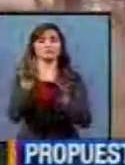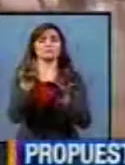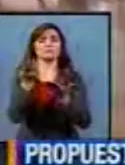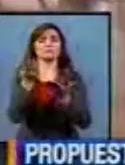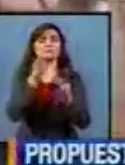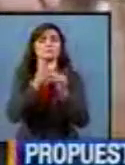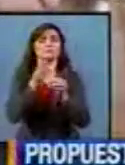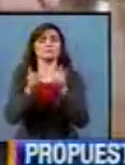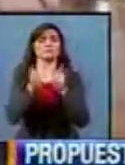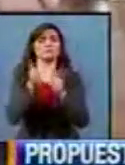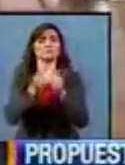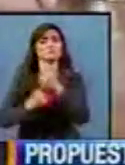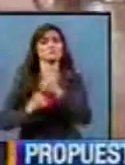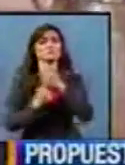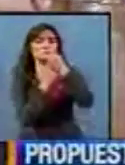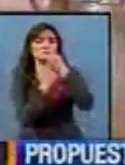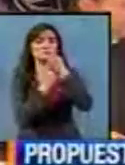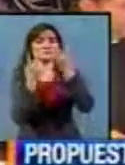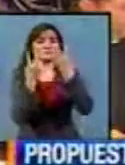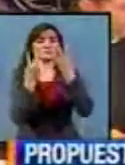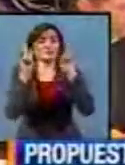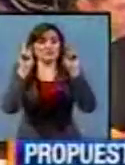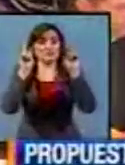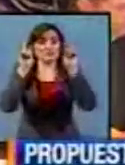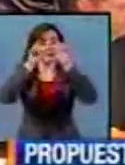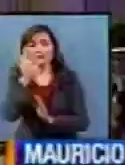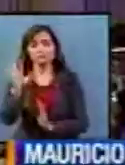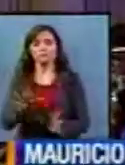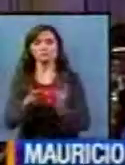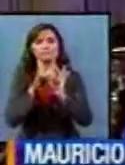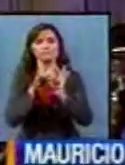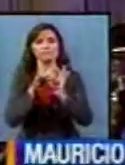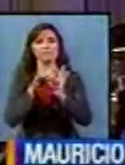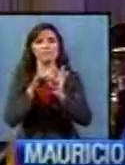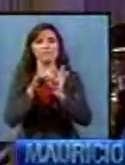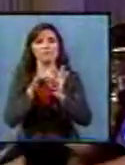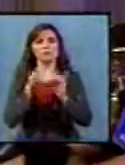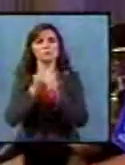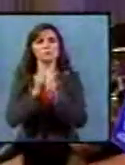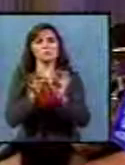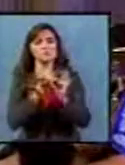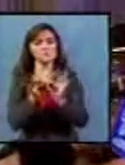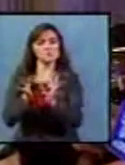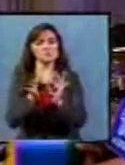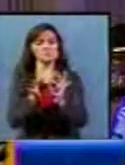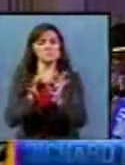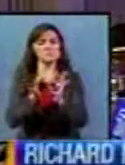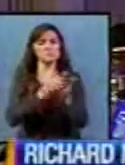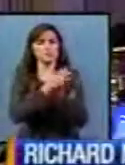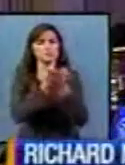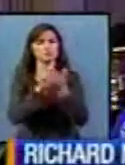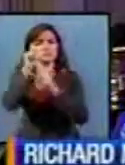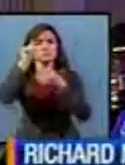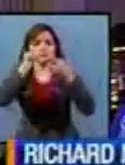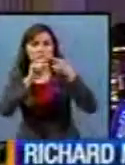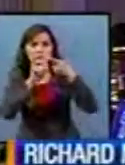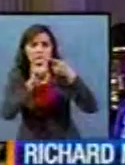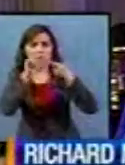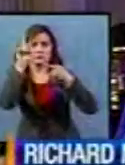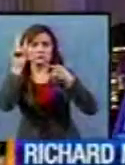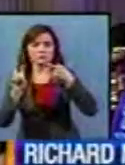con el propósito de fomentar la actividad empresarial y productiva en Quito. Puesto en varios ejes, primero de ellos es enfocarnos en los temas